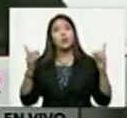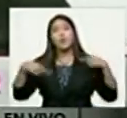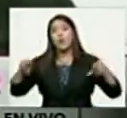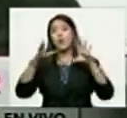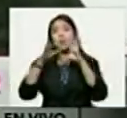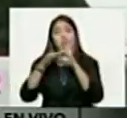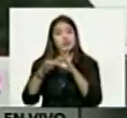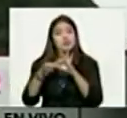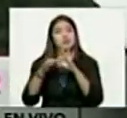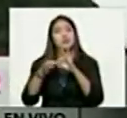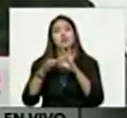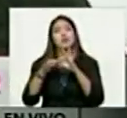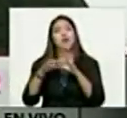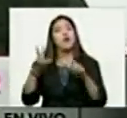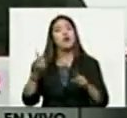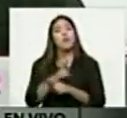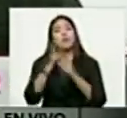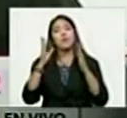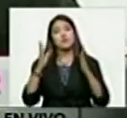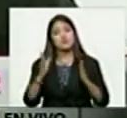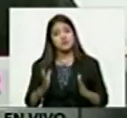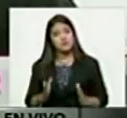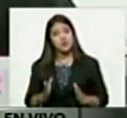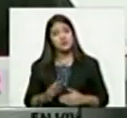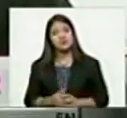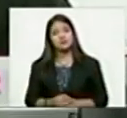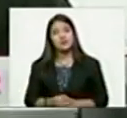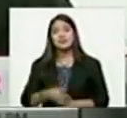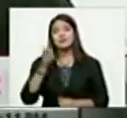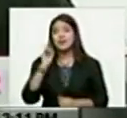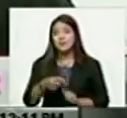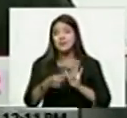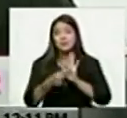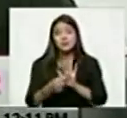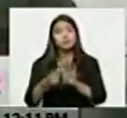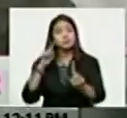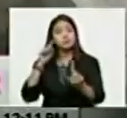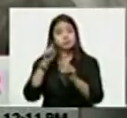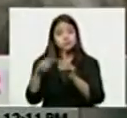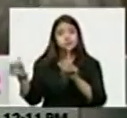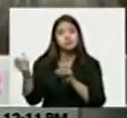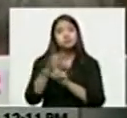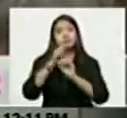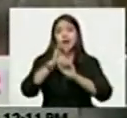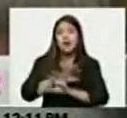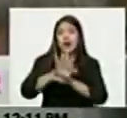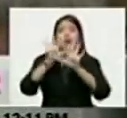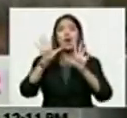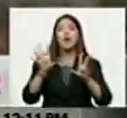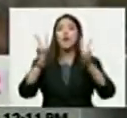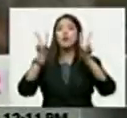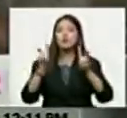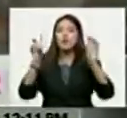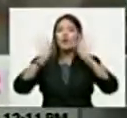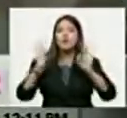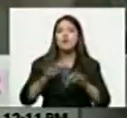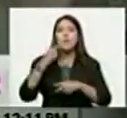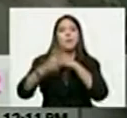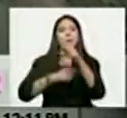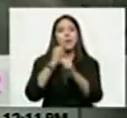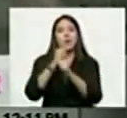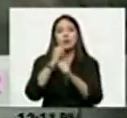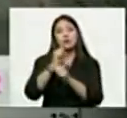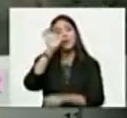unidos como hermanos y venezolanos y venezolanas tenemos que darle rumbo definitivamente a un nuevo modelo productivo